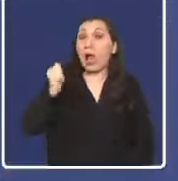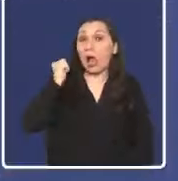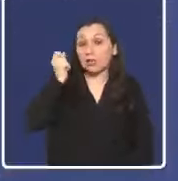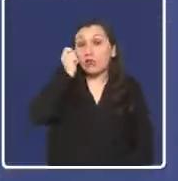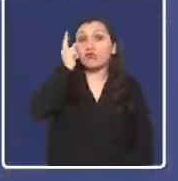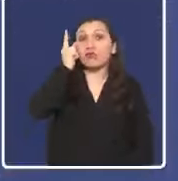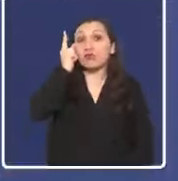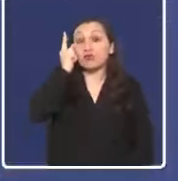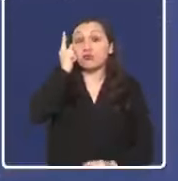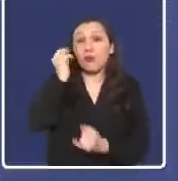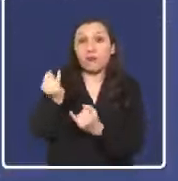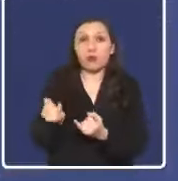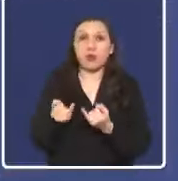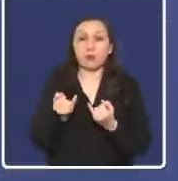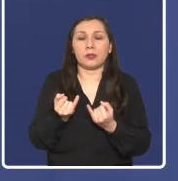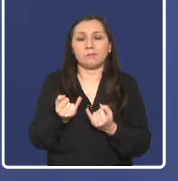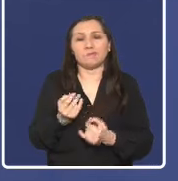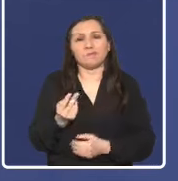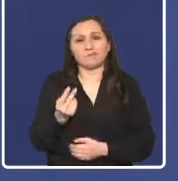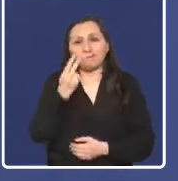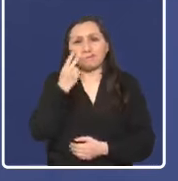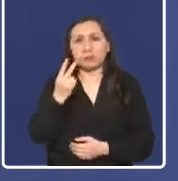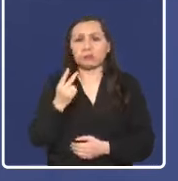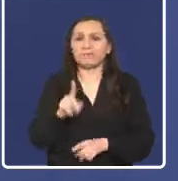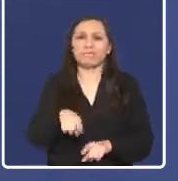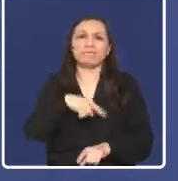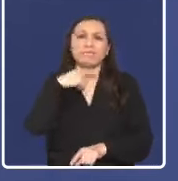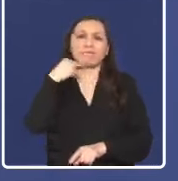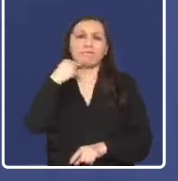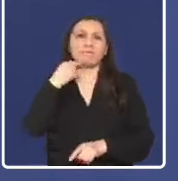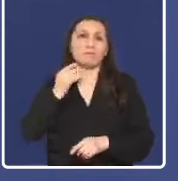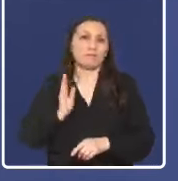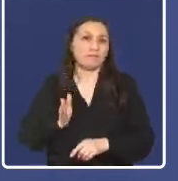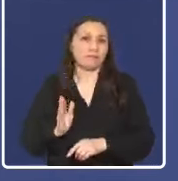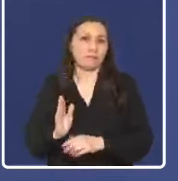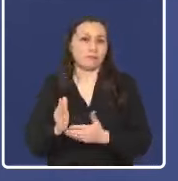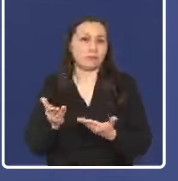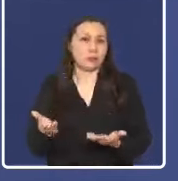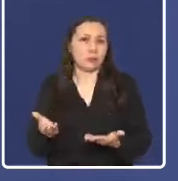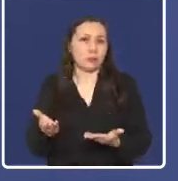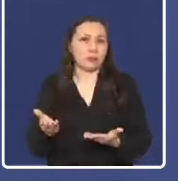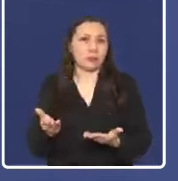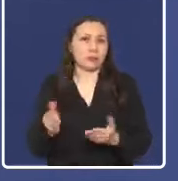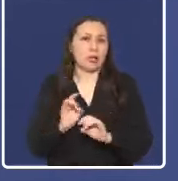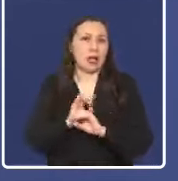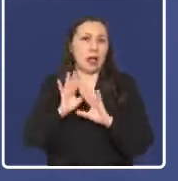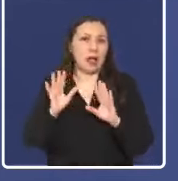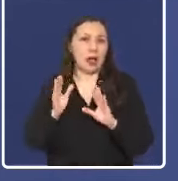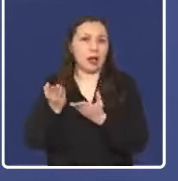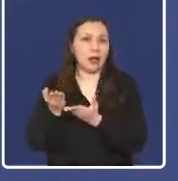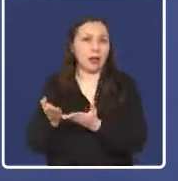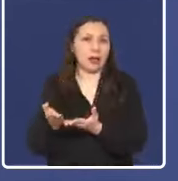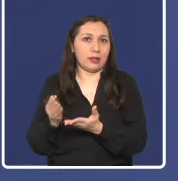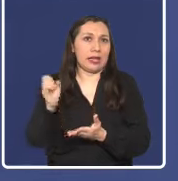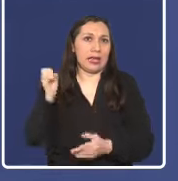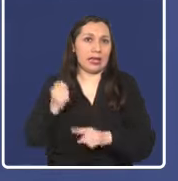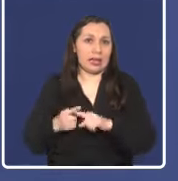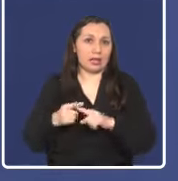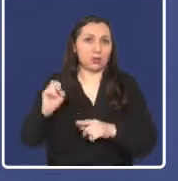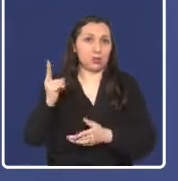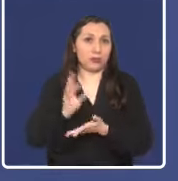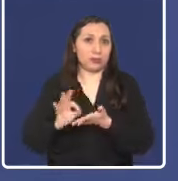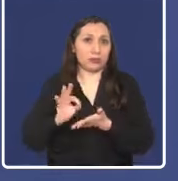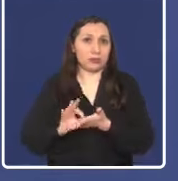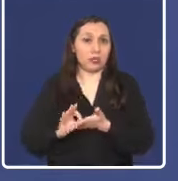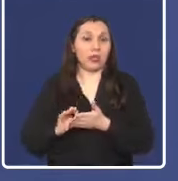ayer, nos pareció que había una incompatibilidad manifiesta para que el ex subsecretario